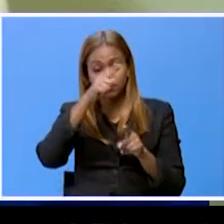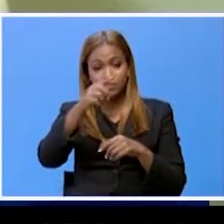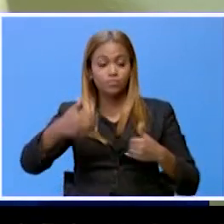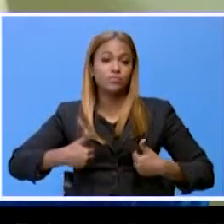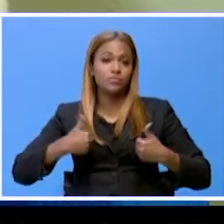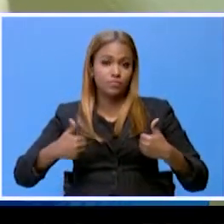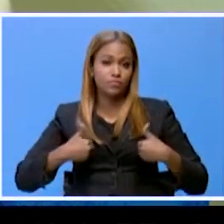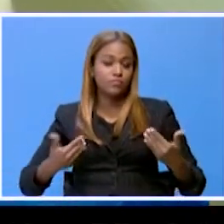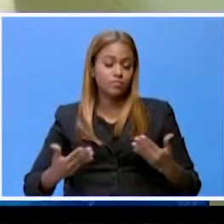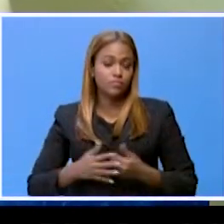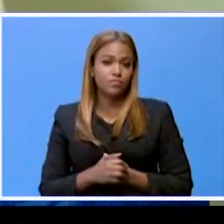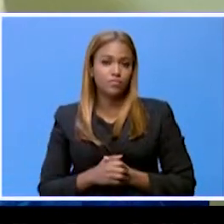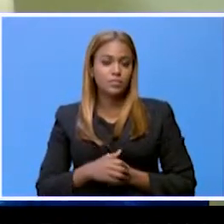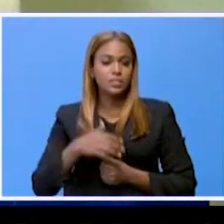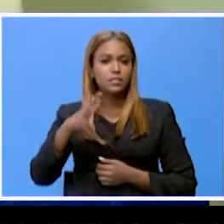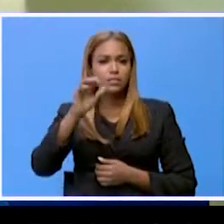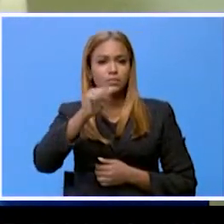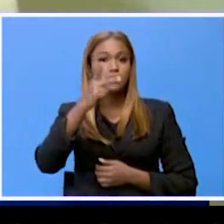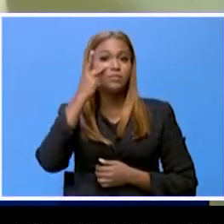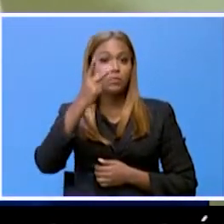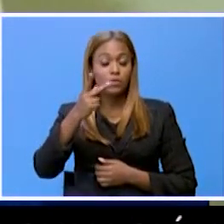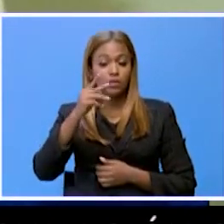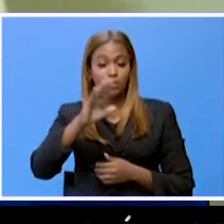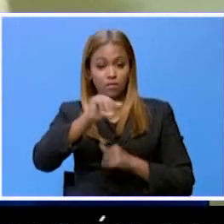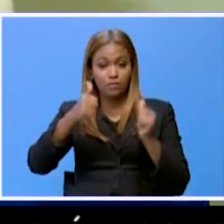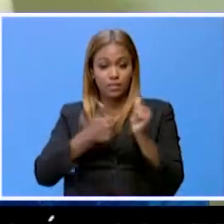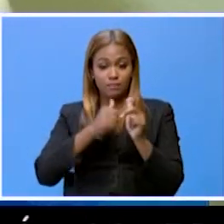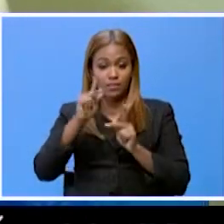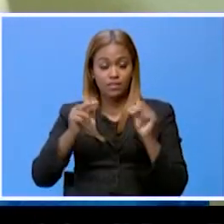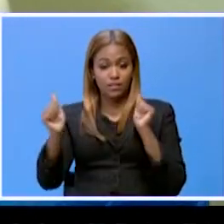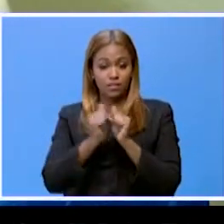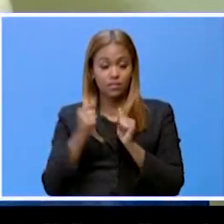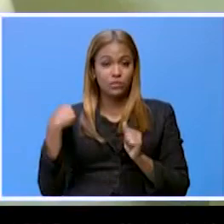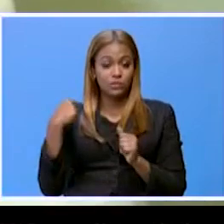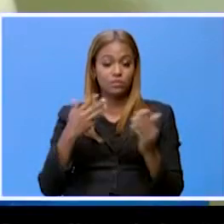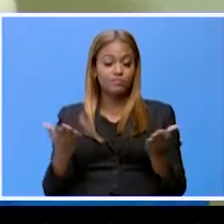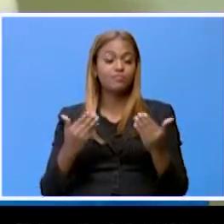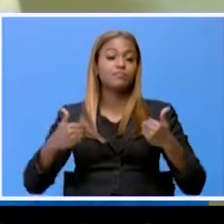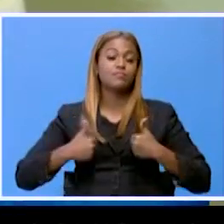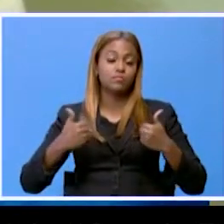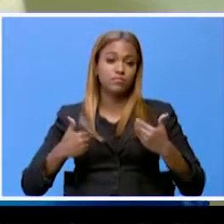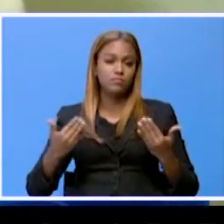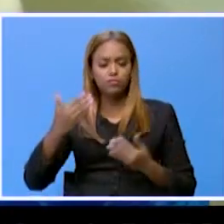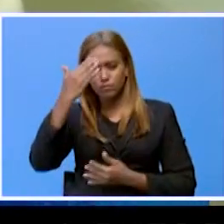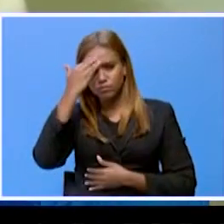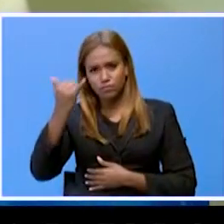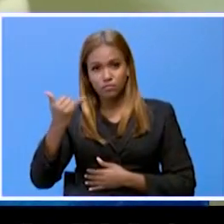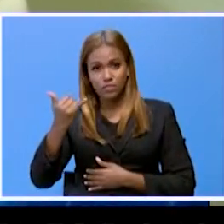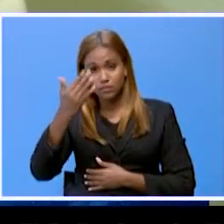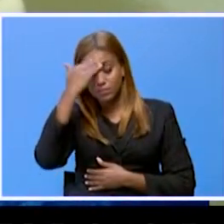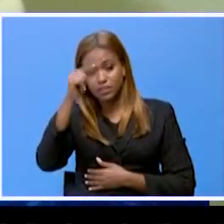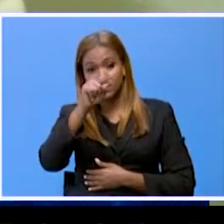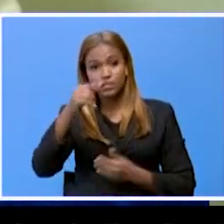jóvenes. Como ustedes pueden ver, parte de las personas que están aquí con nosotros hoy son jóvenes. ¿Por qué? Porque los jóvenes son, como